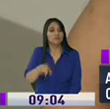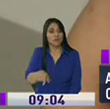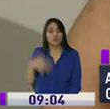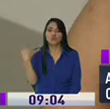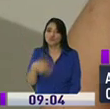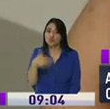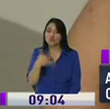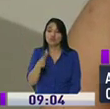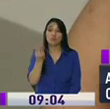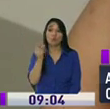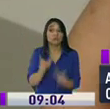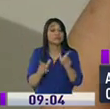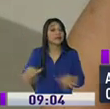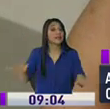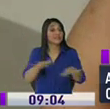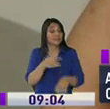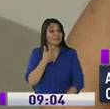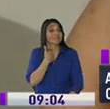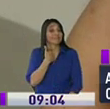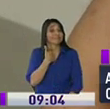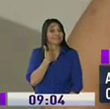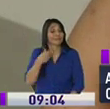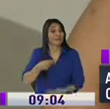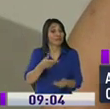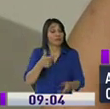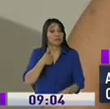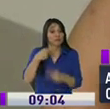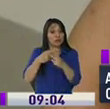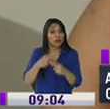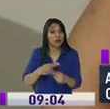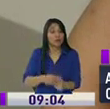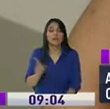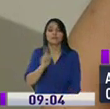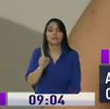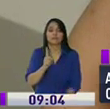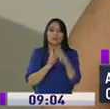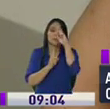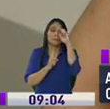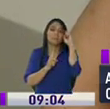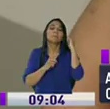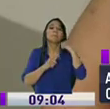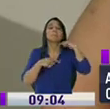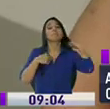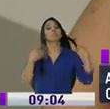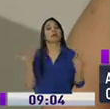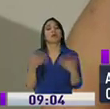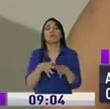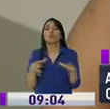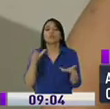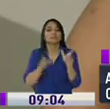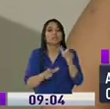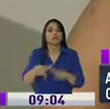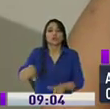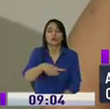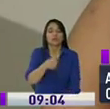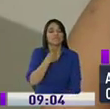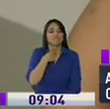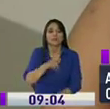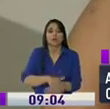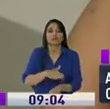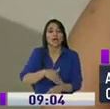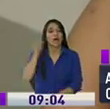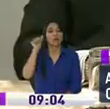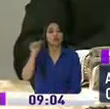que comprometen a muchísimas personas. No voy a dar nombres, comprometen a muchísimas personas, insisto, esto solamente es una